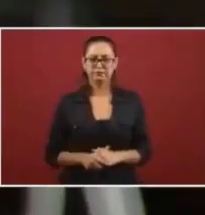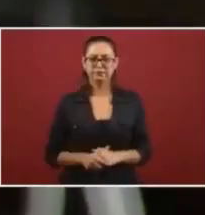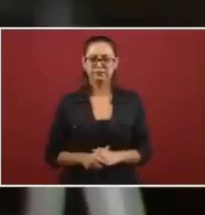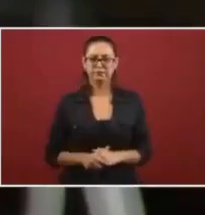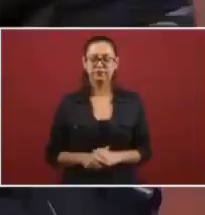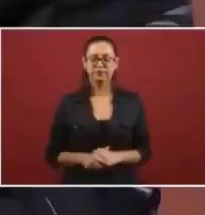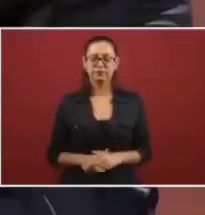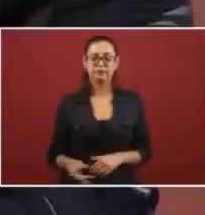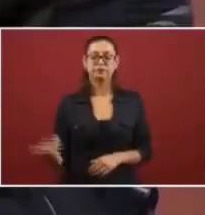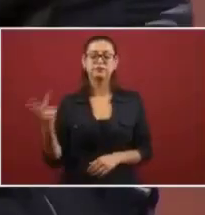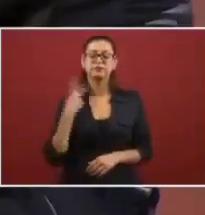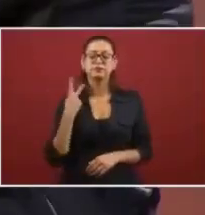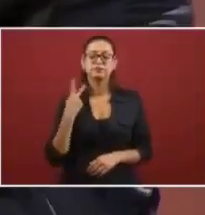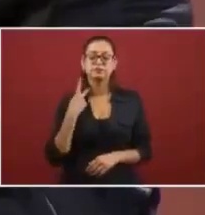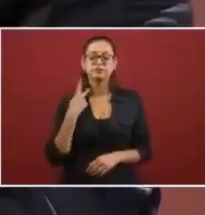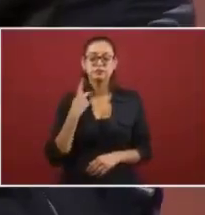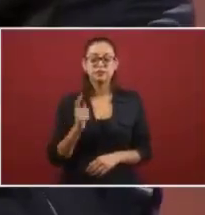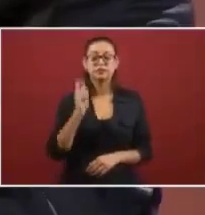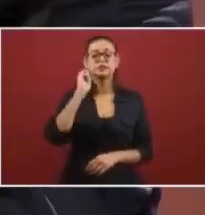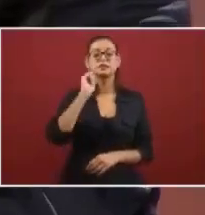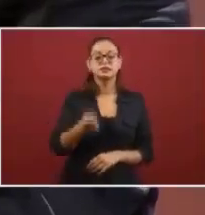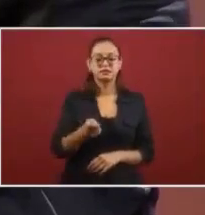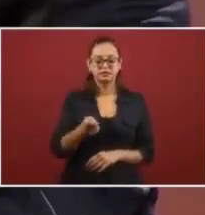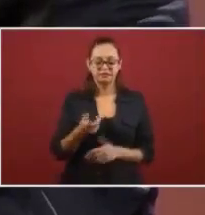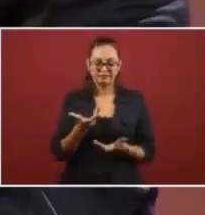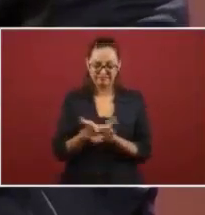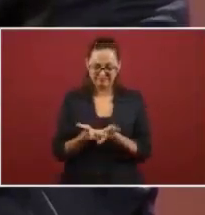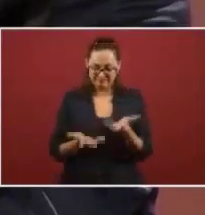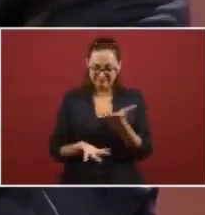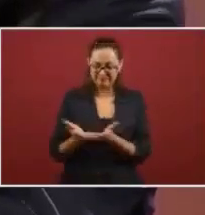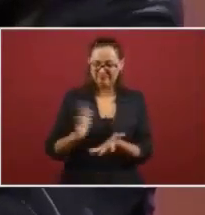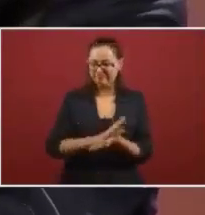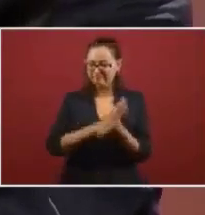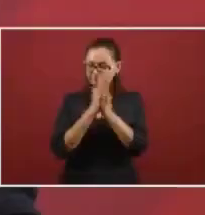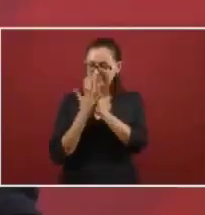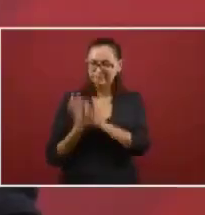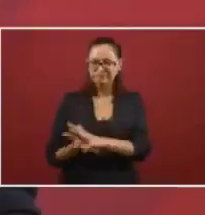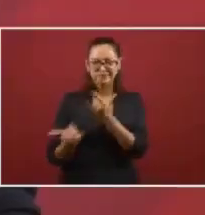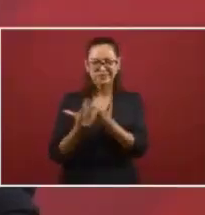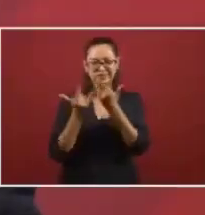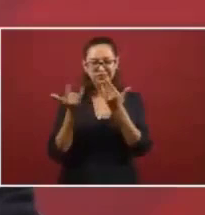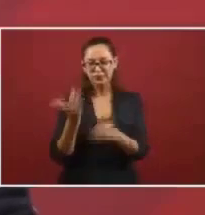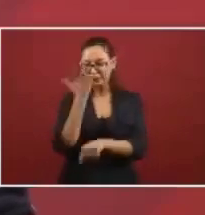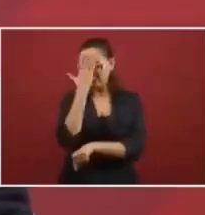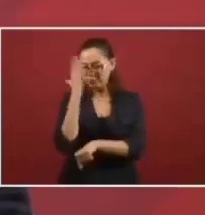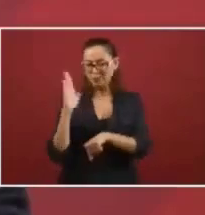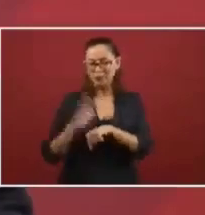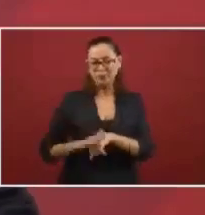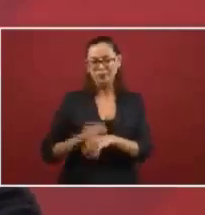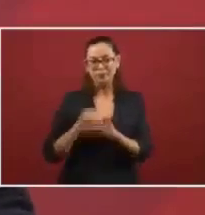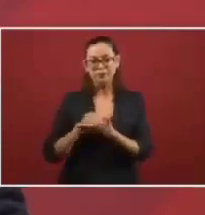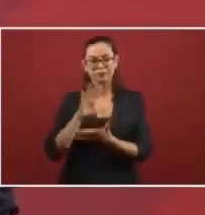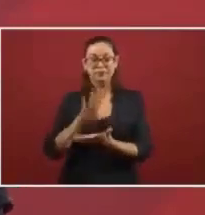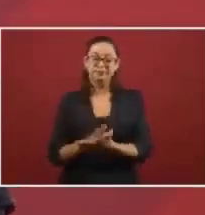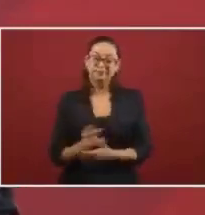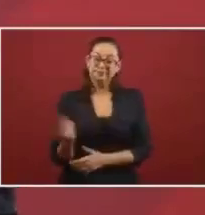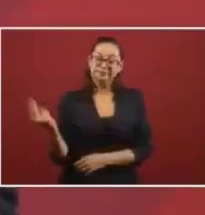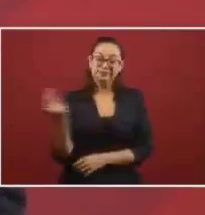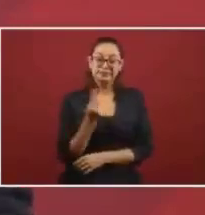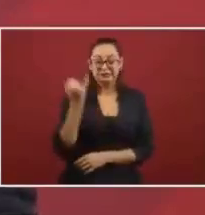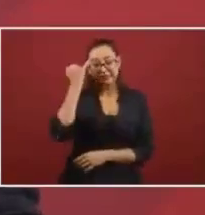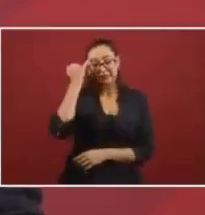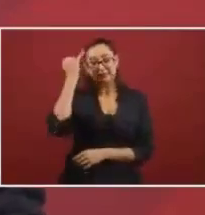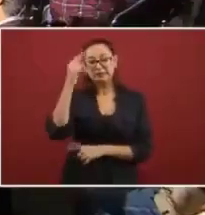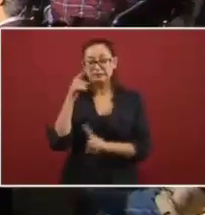la política es transformar es hacer historia y para eso se requieren ideales y se requieren